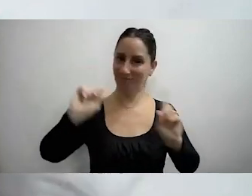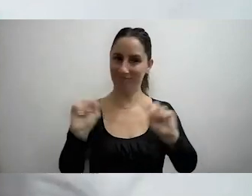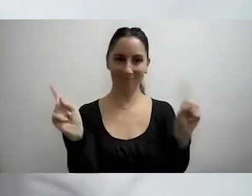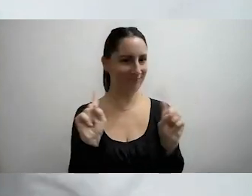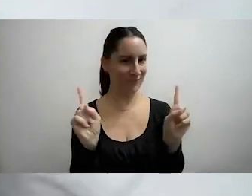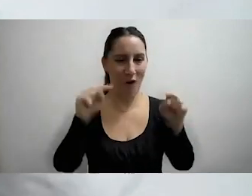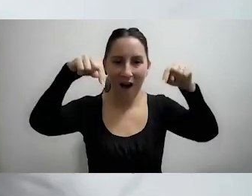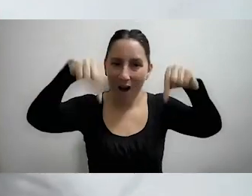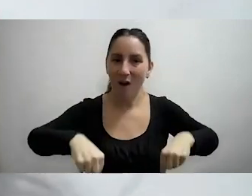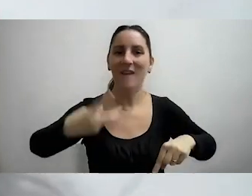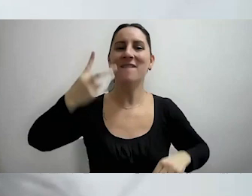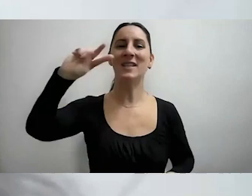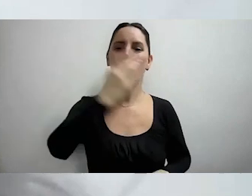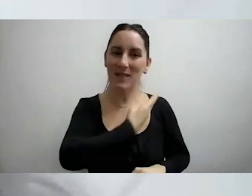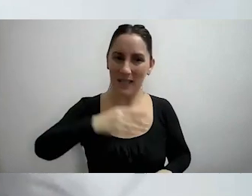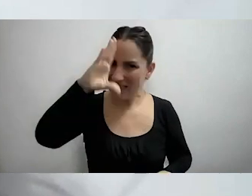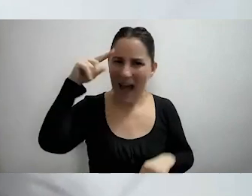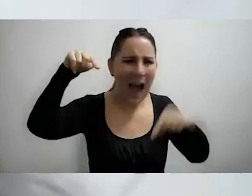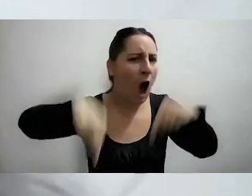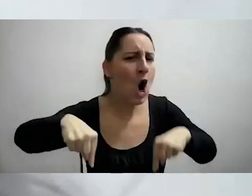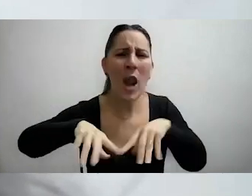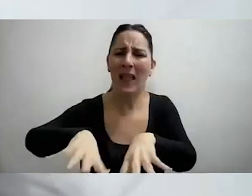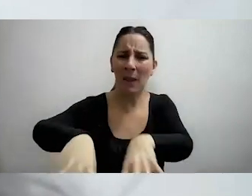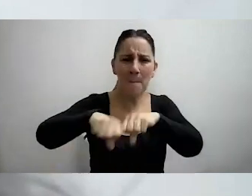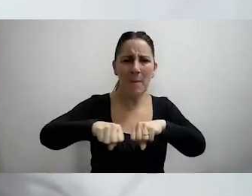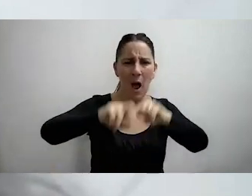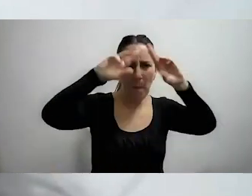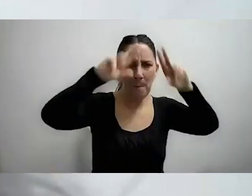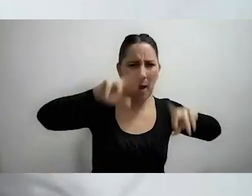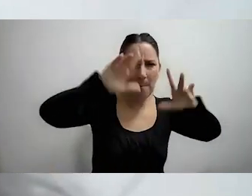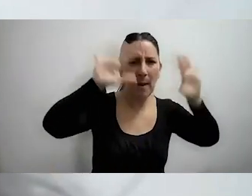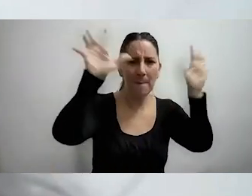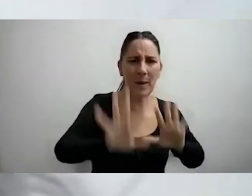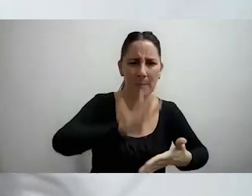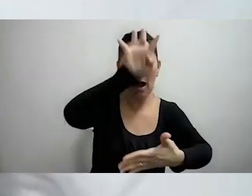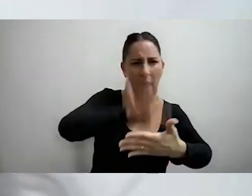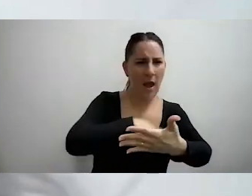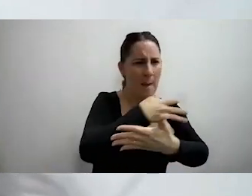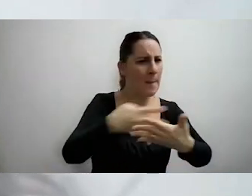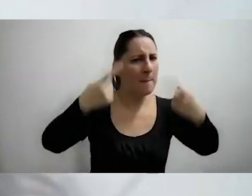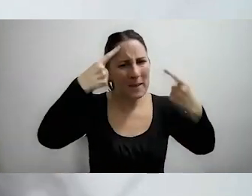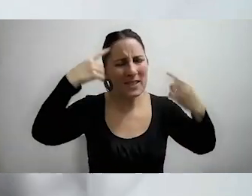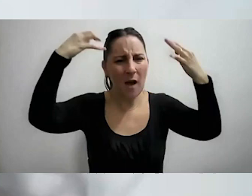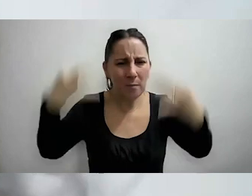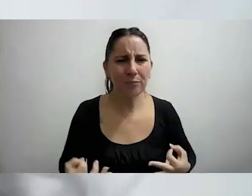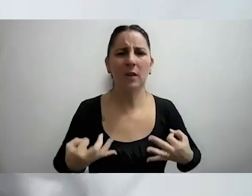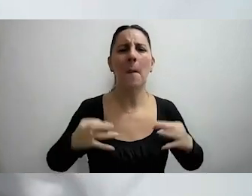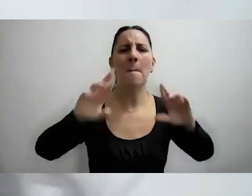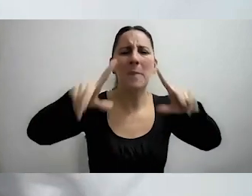nuestra vicepresidenta, hay que anticiparlo y hay que tomarlo muy en serio como un hecho de política económica